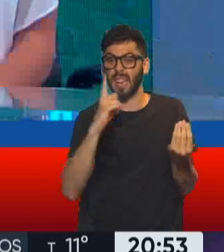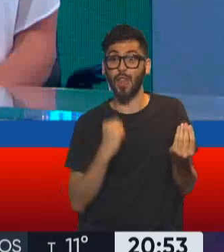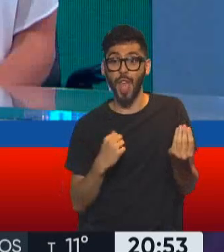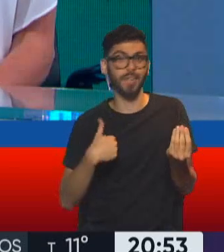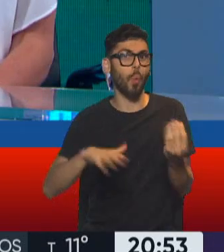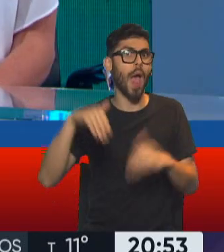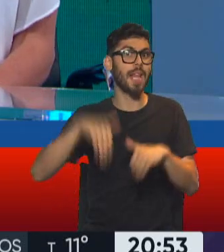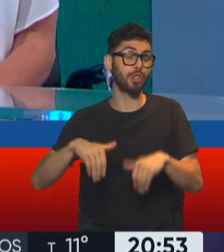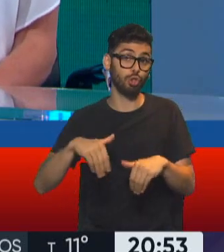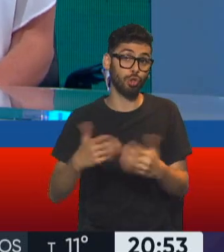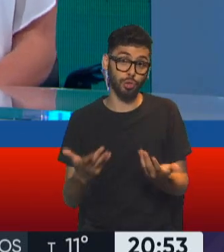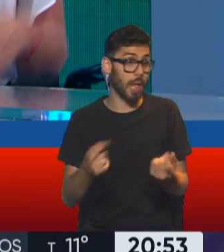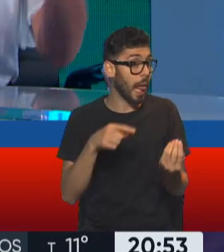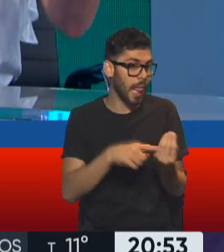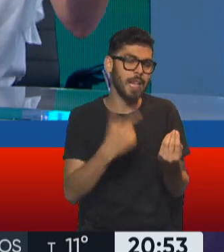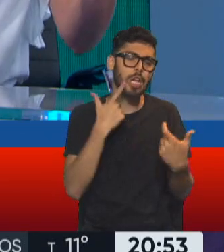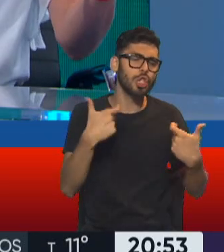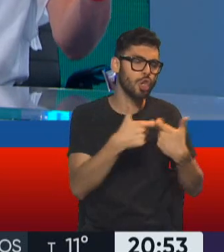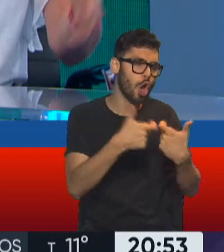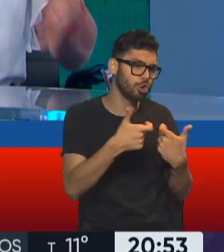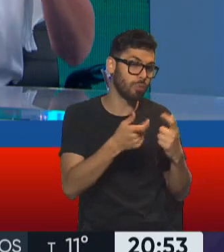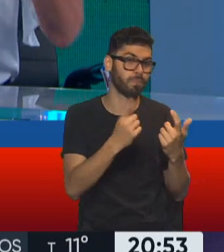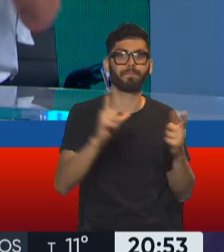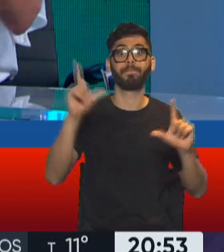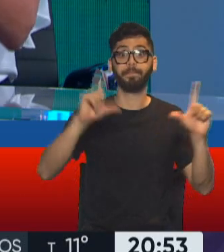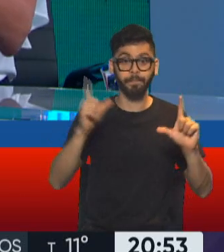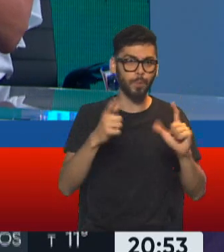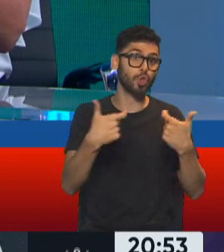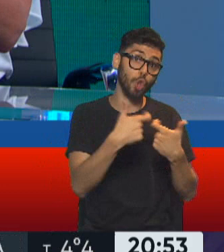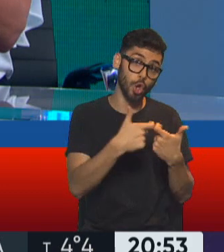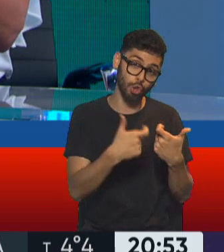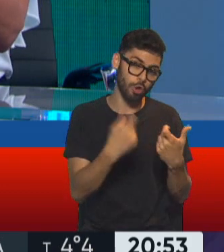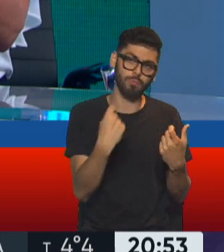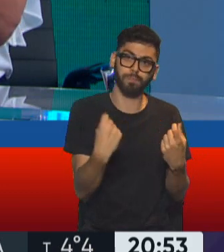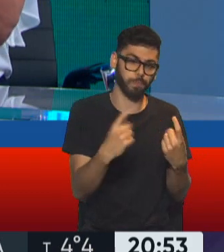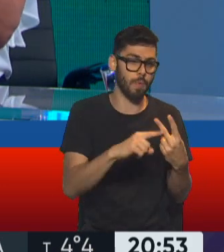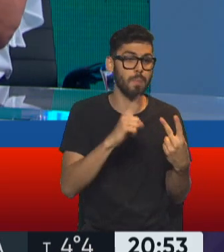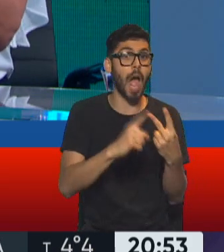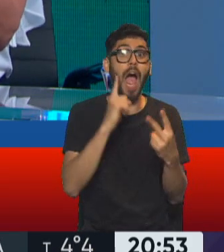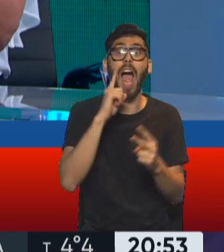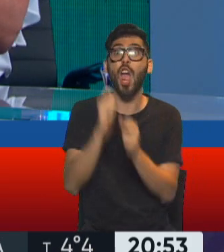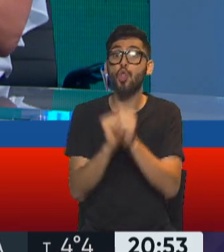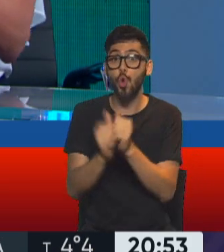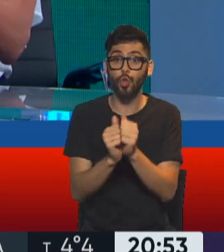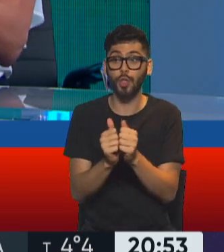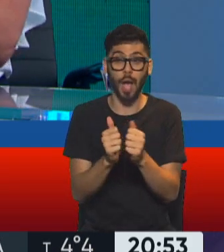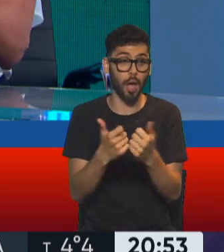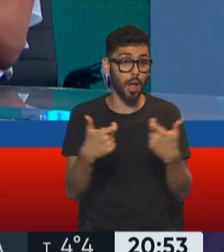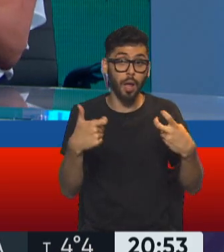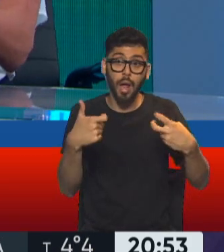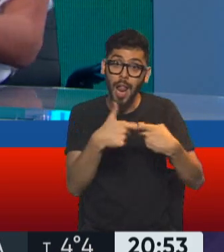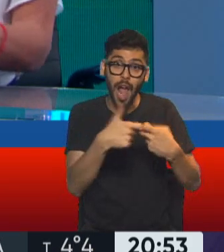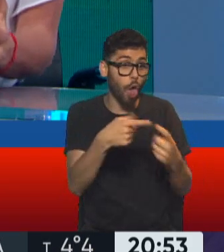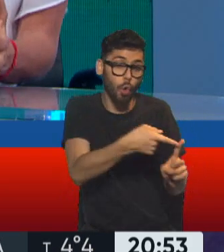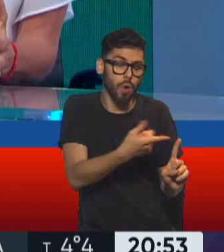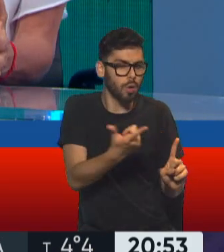está jugando claramente con sus socios de los monopolios mediáticos, sus socios del poder fáctico de una industria que lo tiene como aliado y que no van a